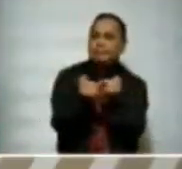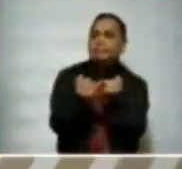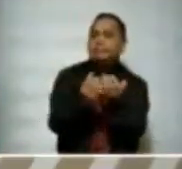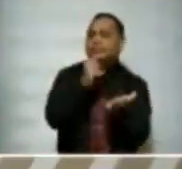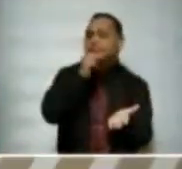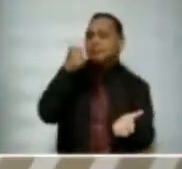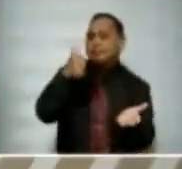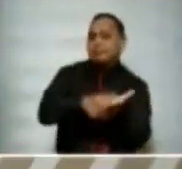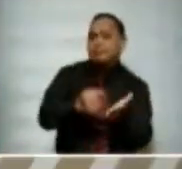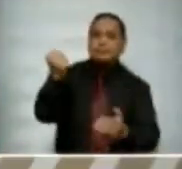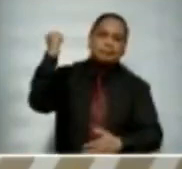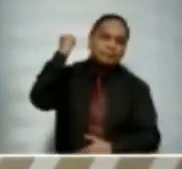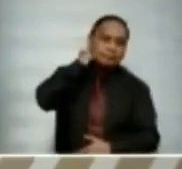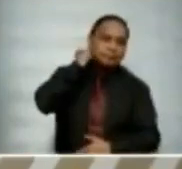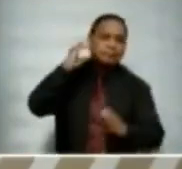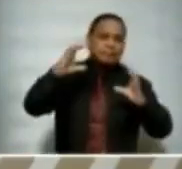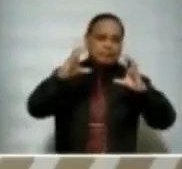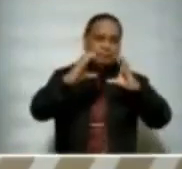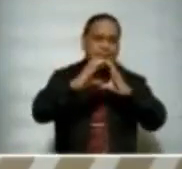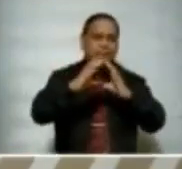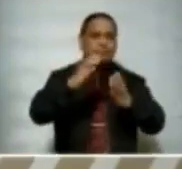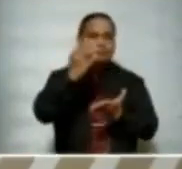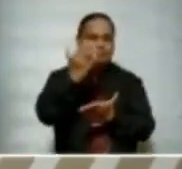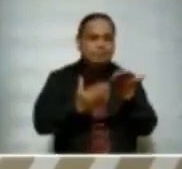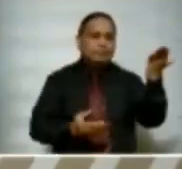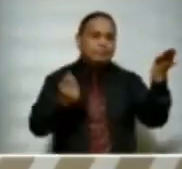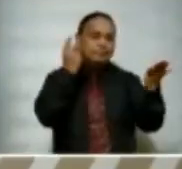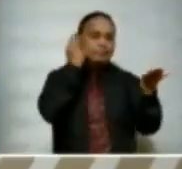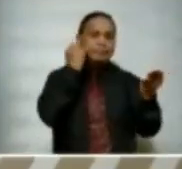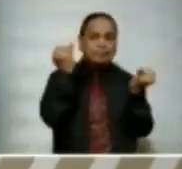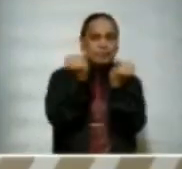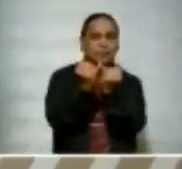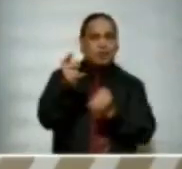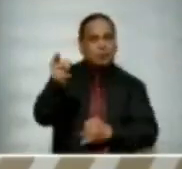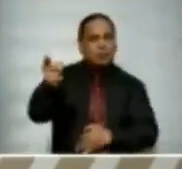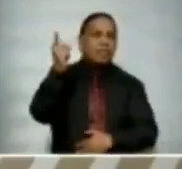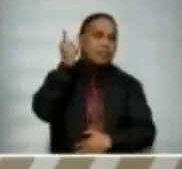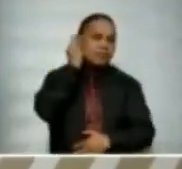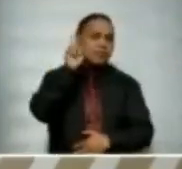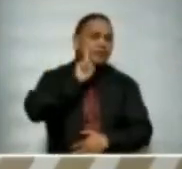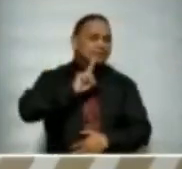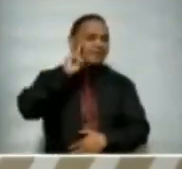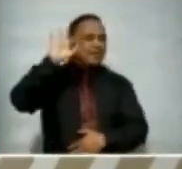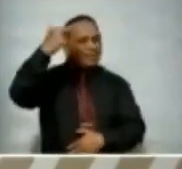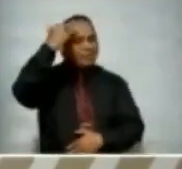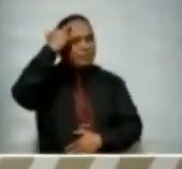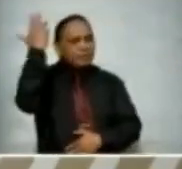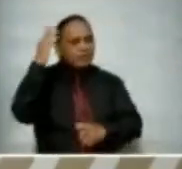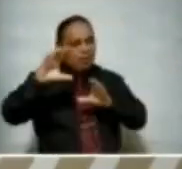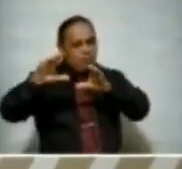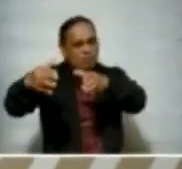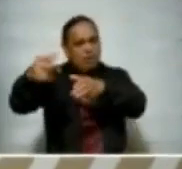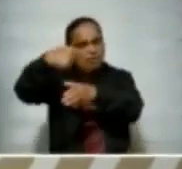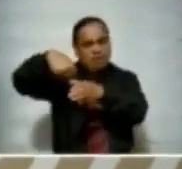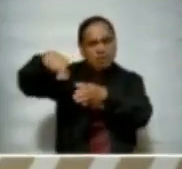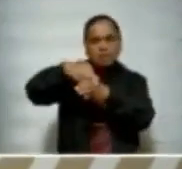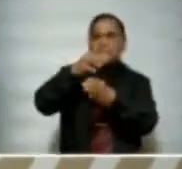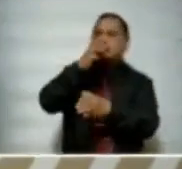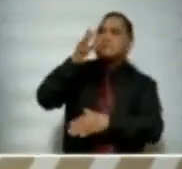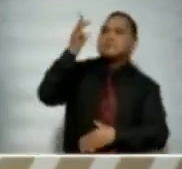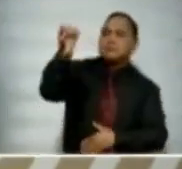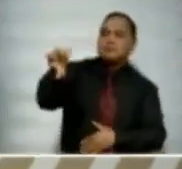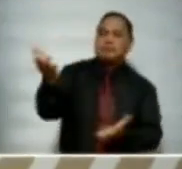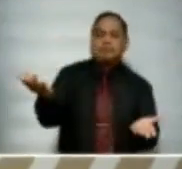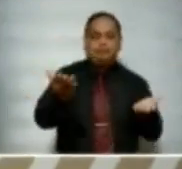Pública del Senado y de la Cámara de Diputados, que ahí estaba usted como diputada federal en esa comisión y fueron la